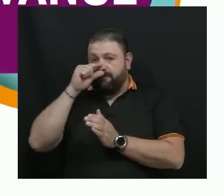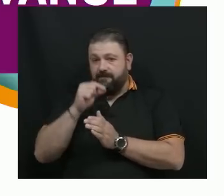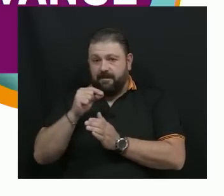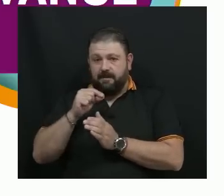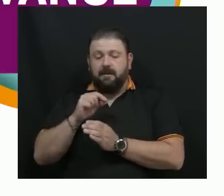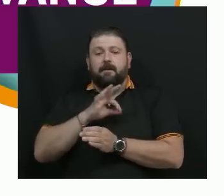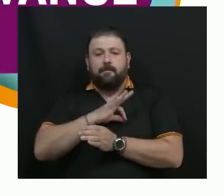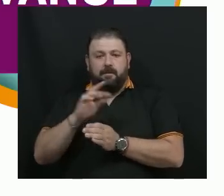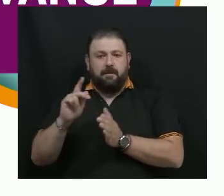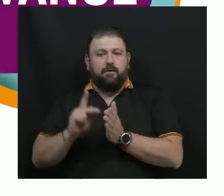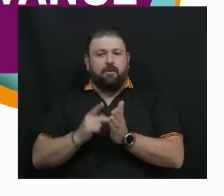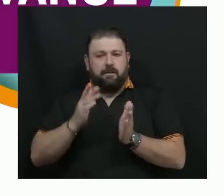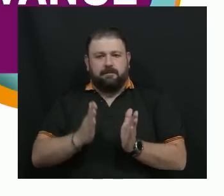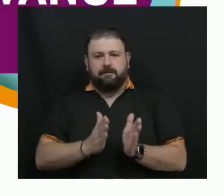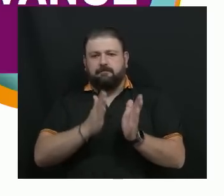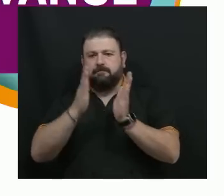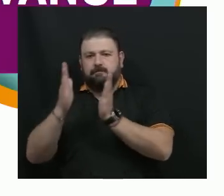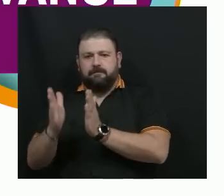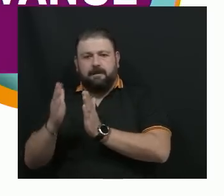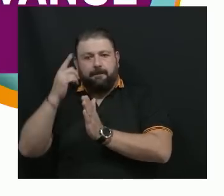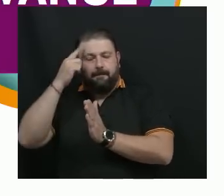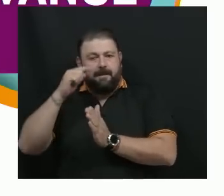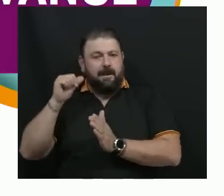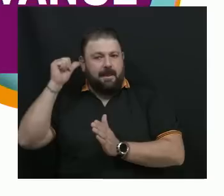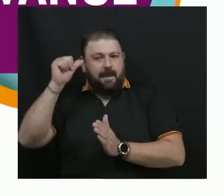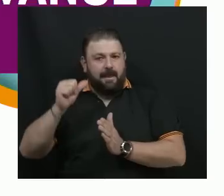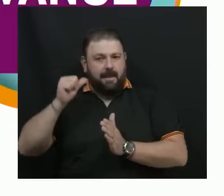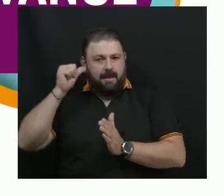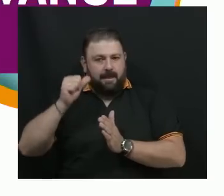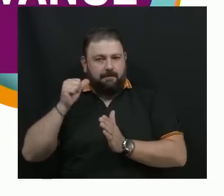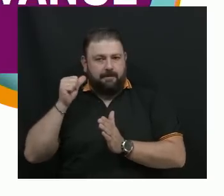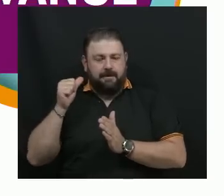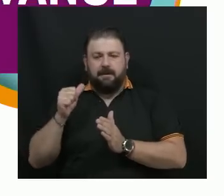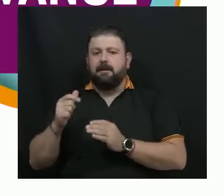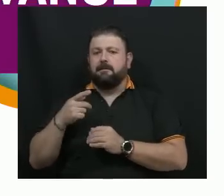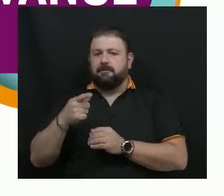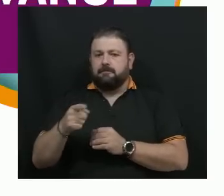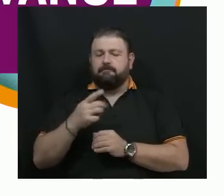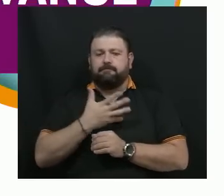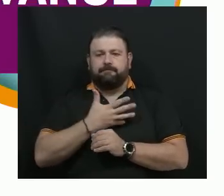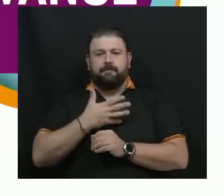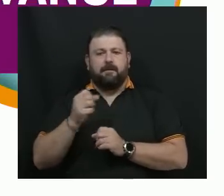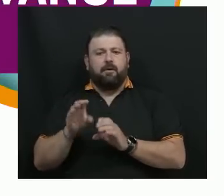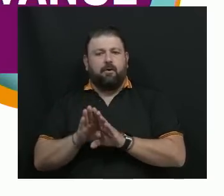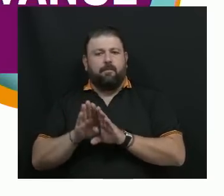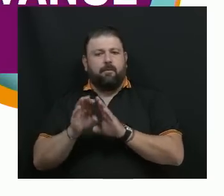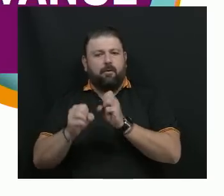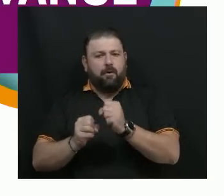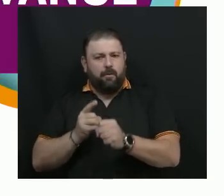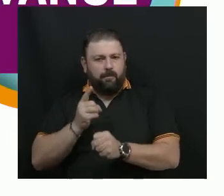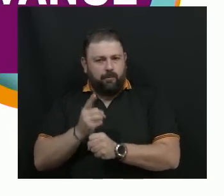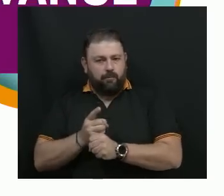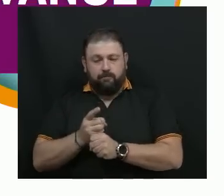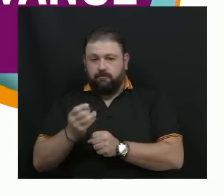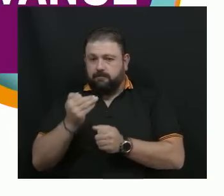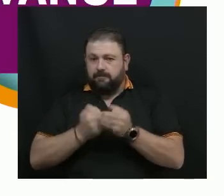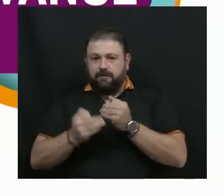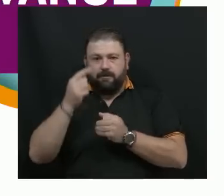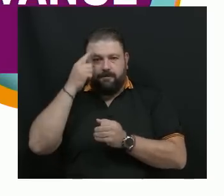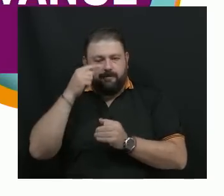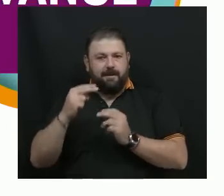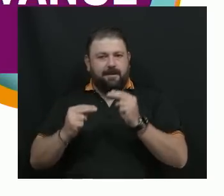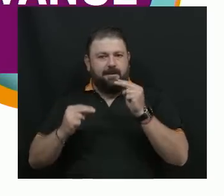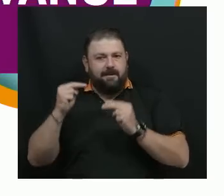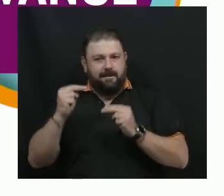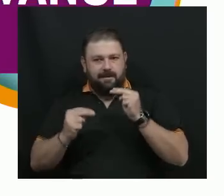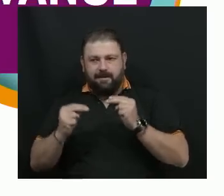que lo puedas realizar en abril. Es decir, vas a tener como la oportunidad de repetir el nivel, de repetir